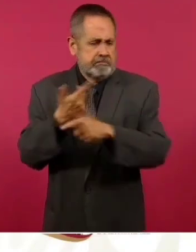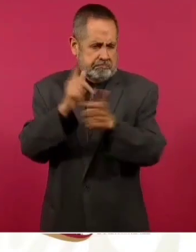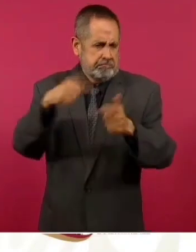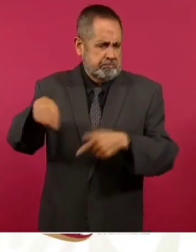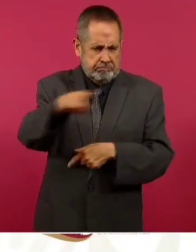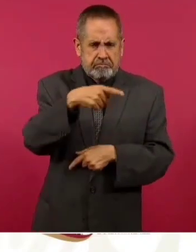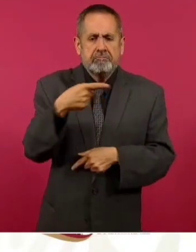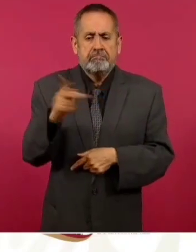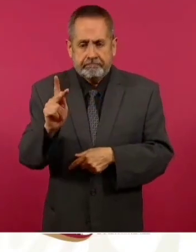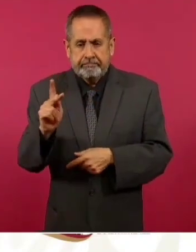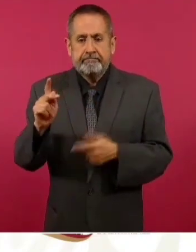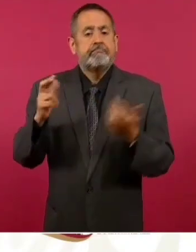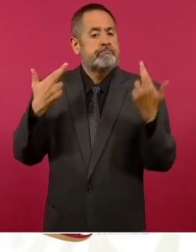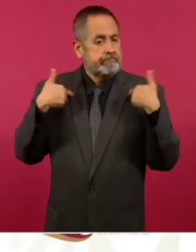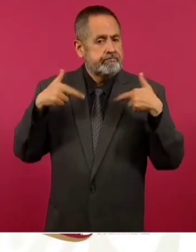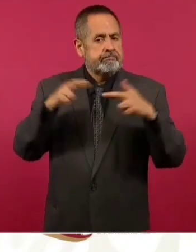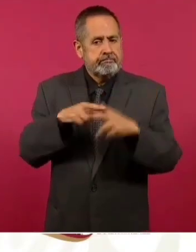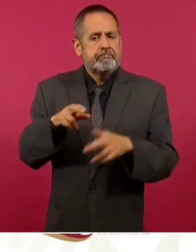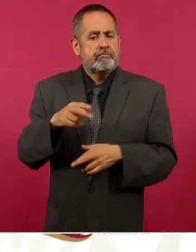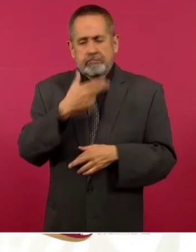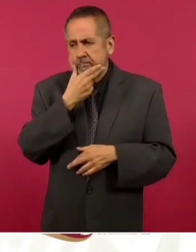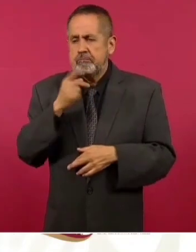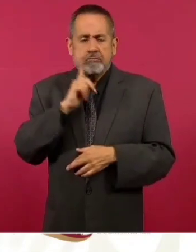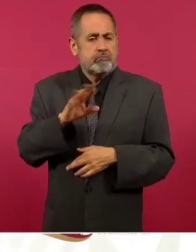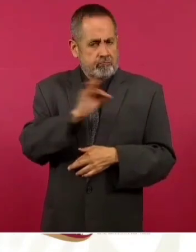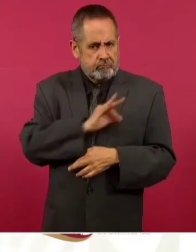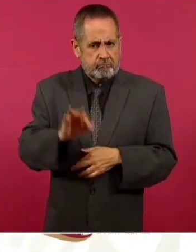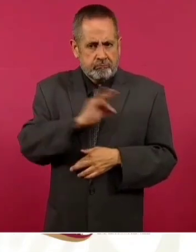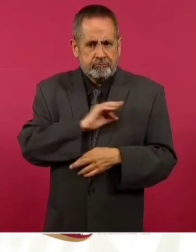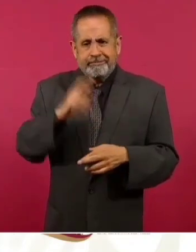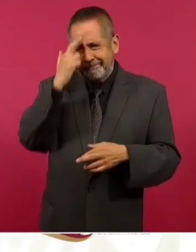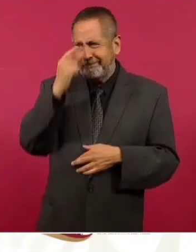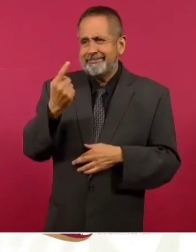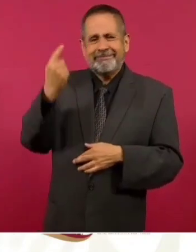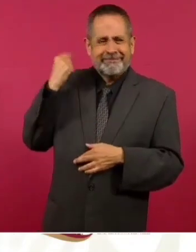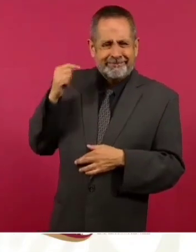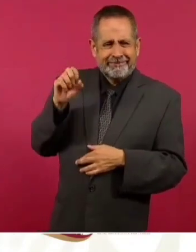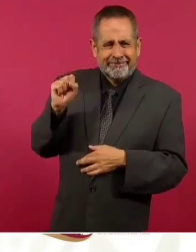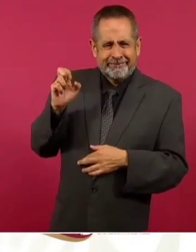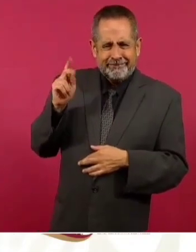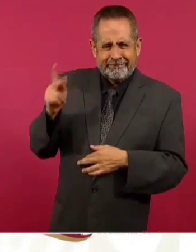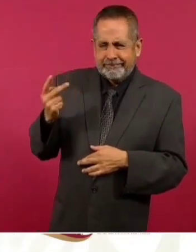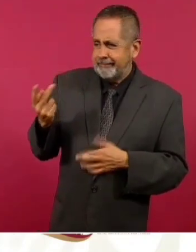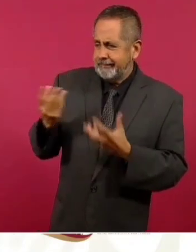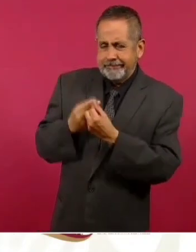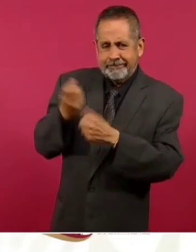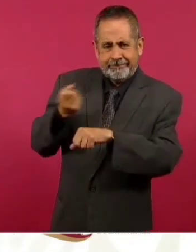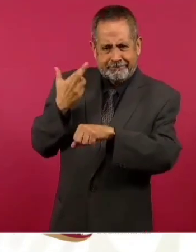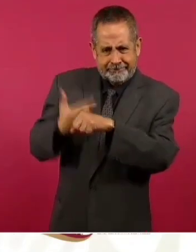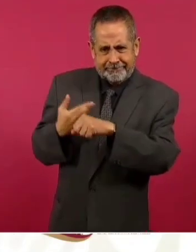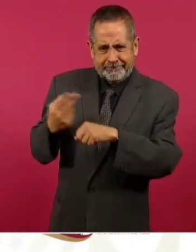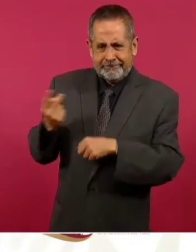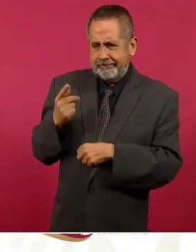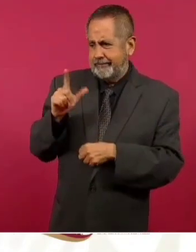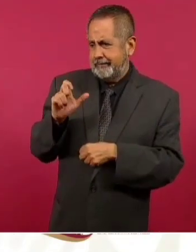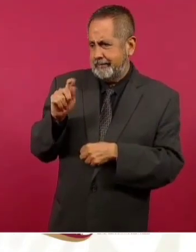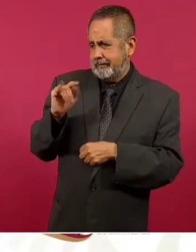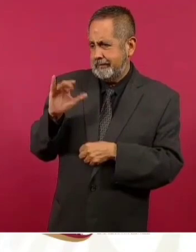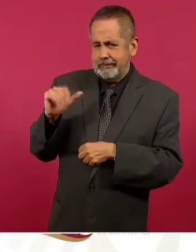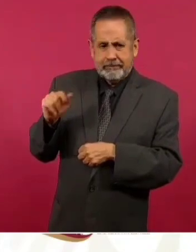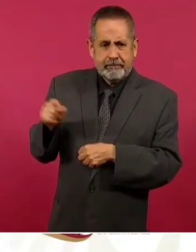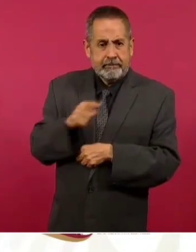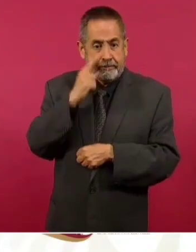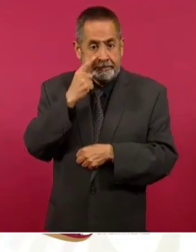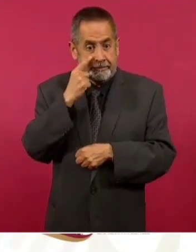que presentamos hace 15 días con la secretaria Leticia Ramírez la carátula de esta imagen para los folletos, para los